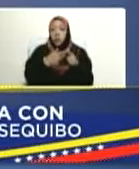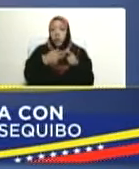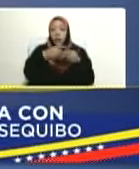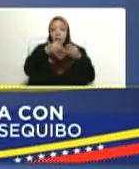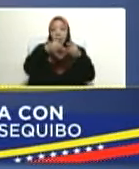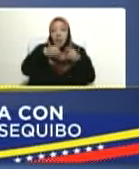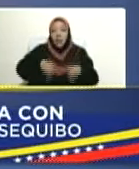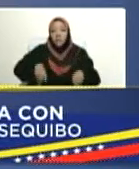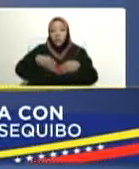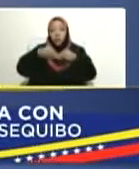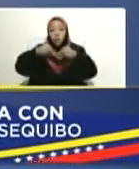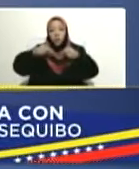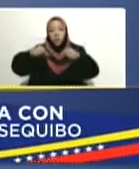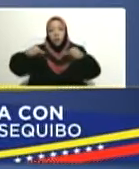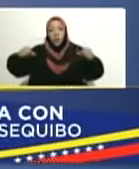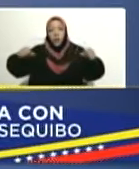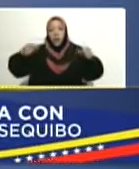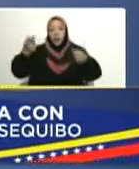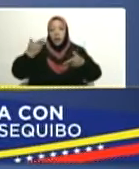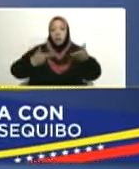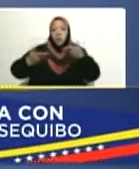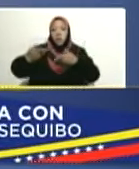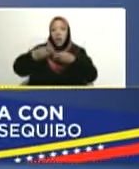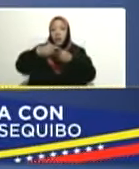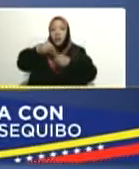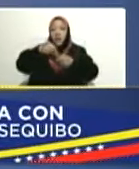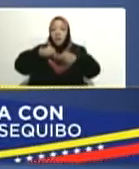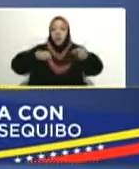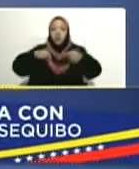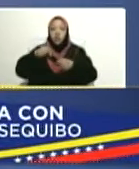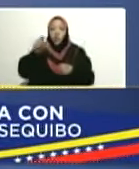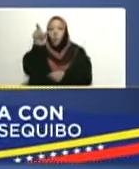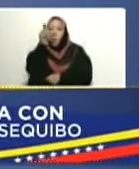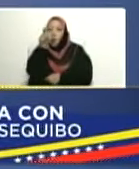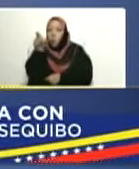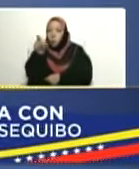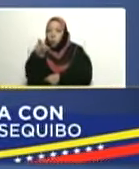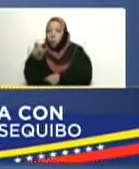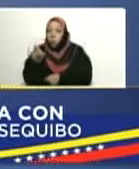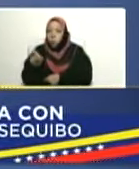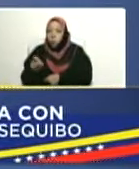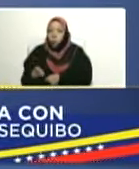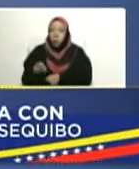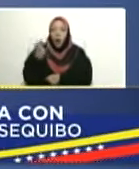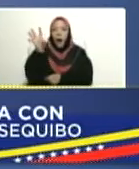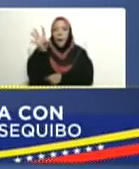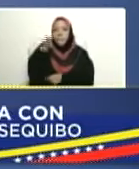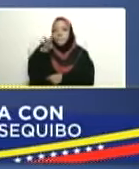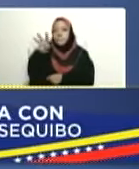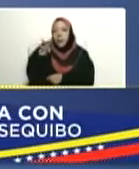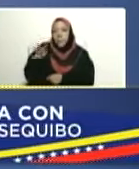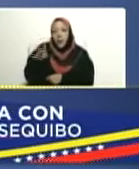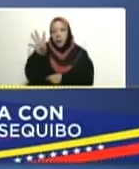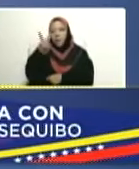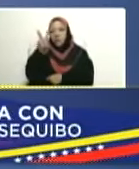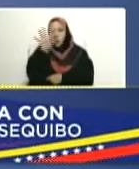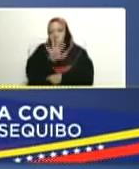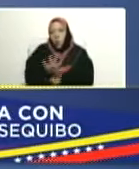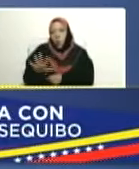Se repartieron la Guayana Esequiba en una gran trampa que montaron con el llamado